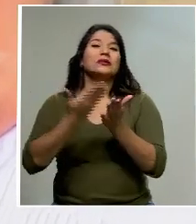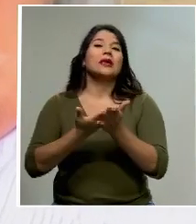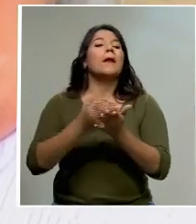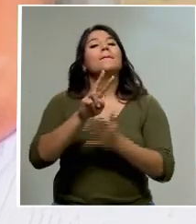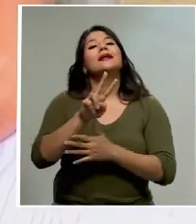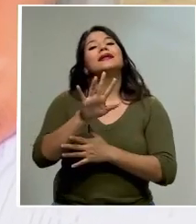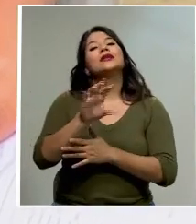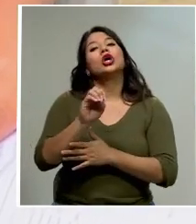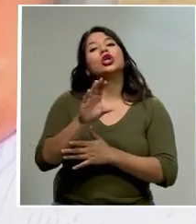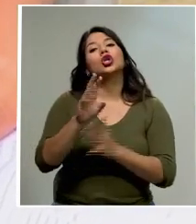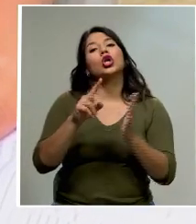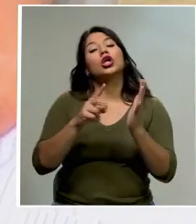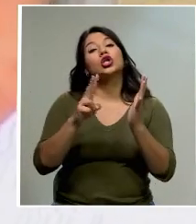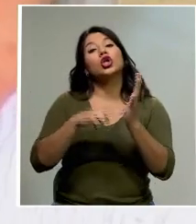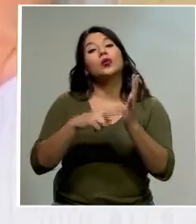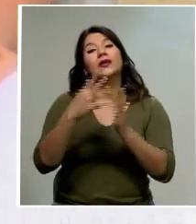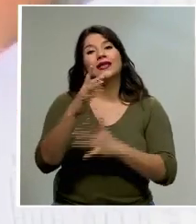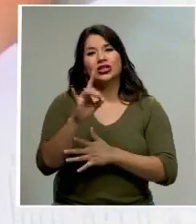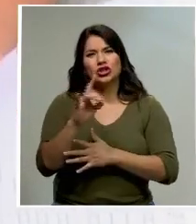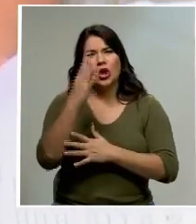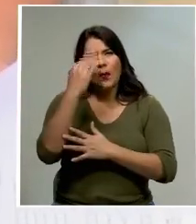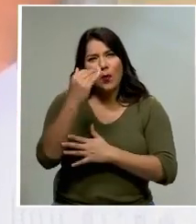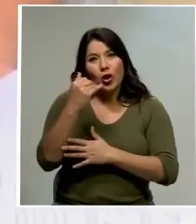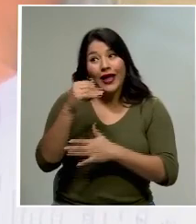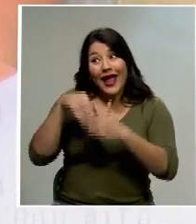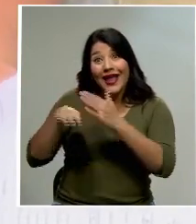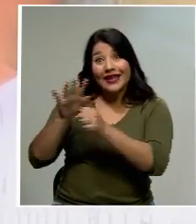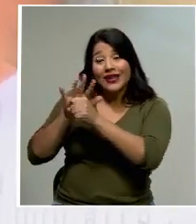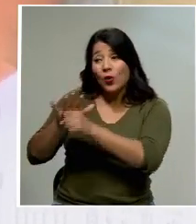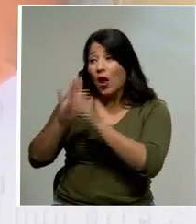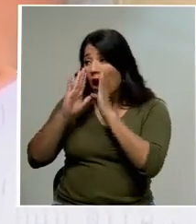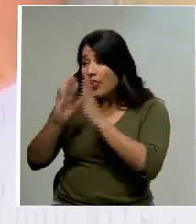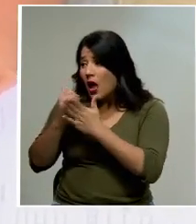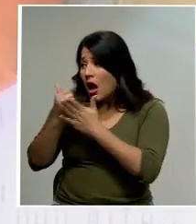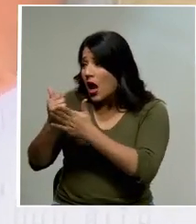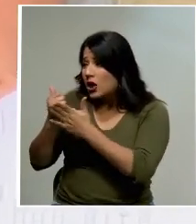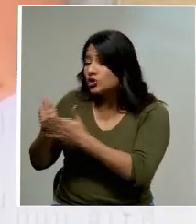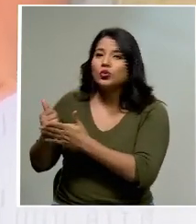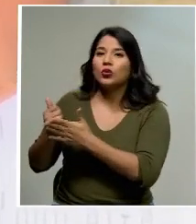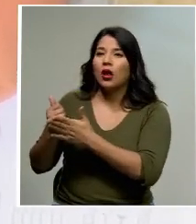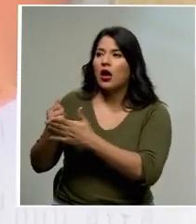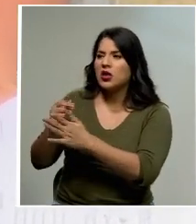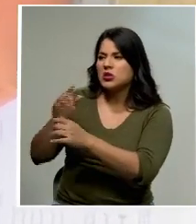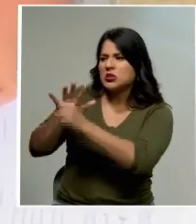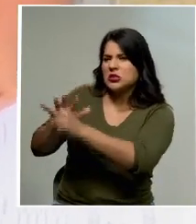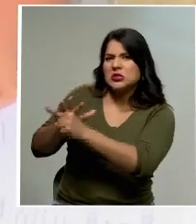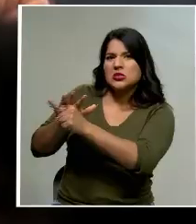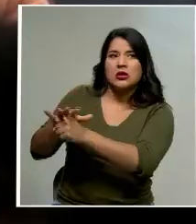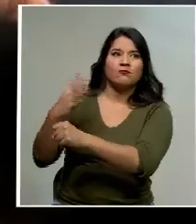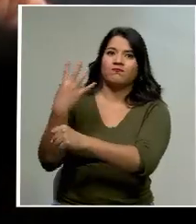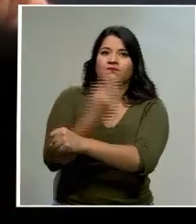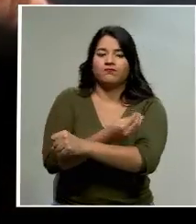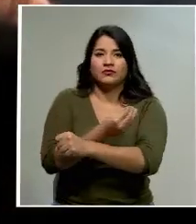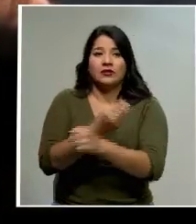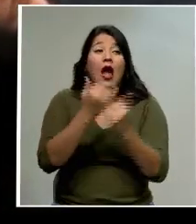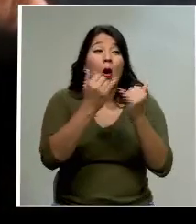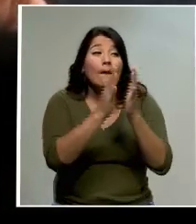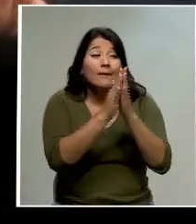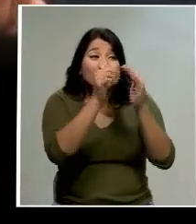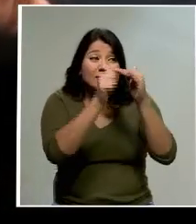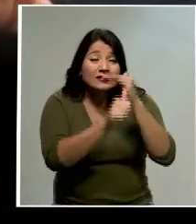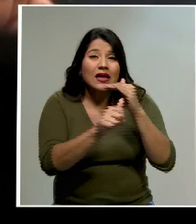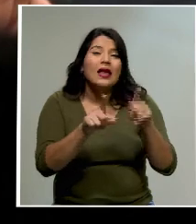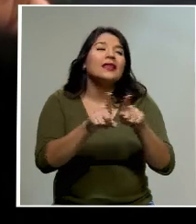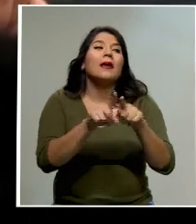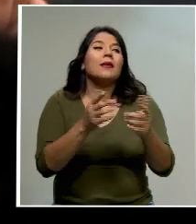Ella sufrió represiones al brindar atención médica en medio de los movimientos sociales. Desde esa fecha es solicitante de refugio y además brinda asesoría a